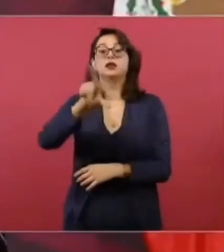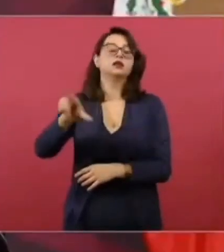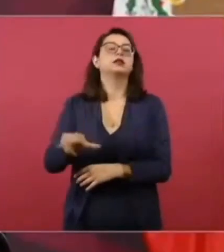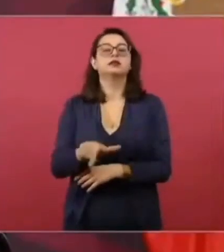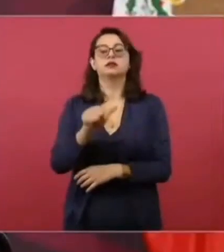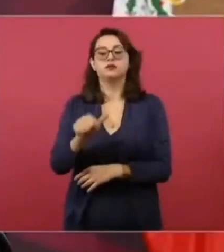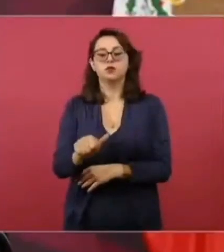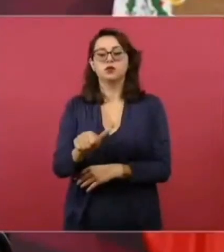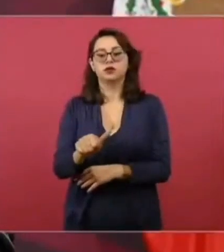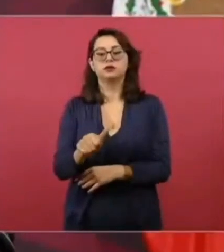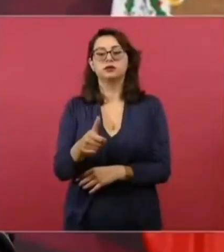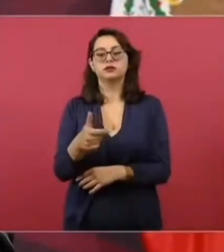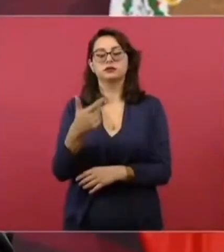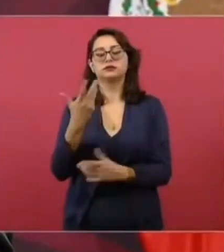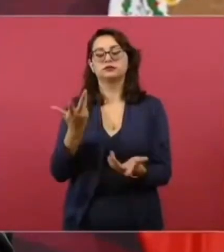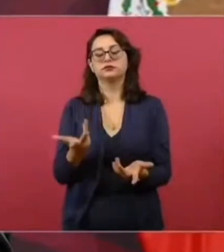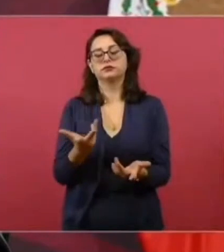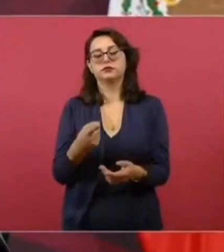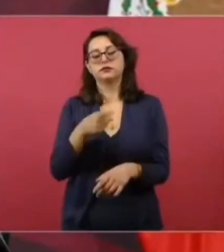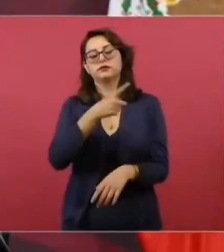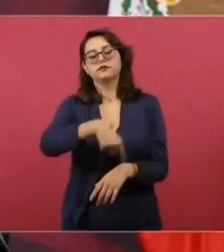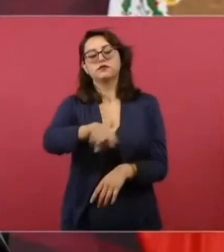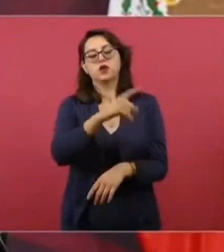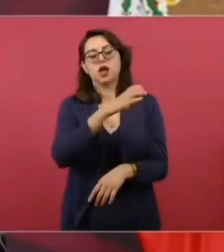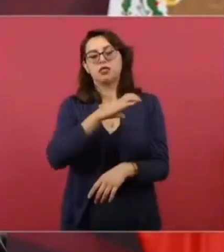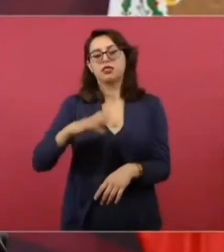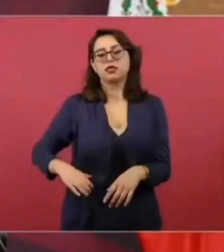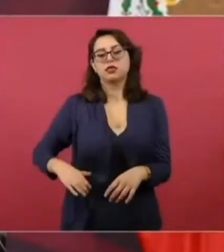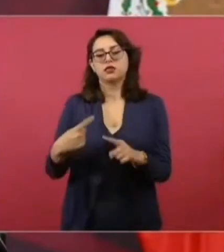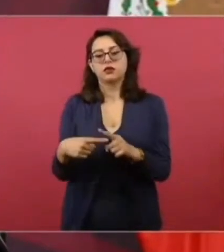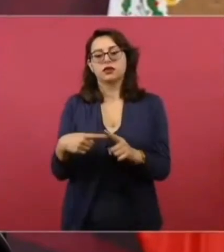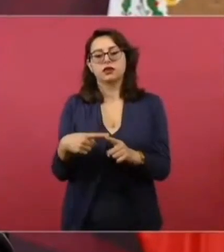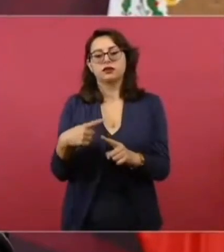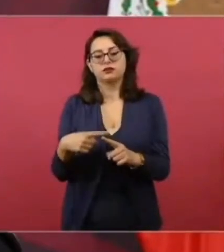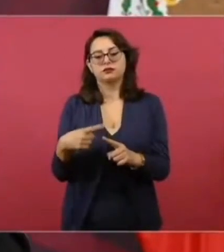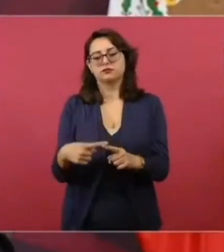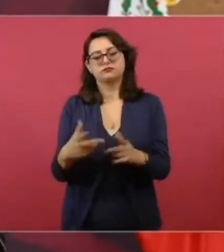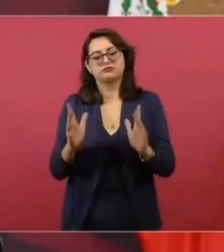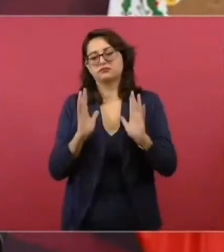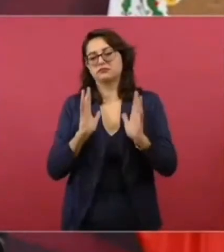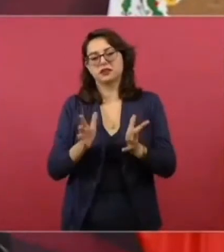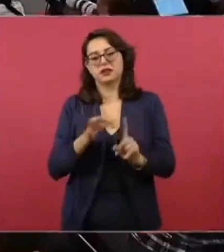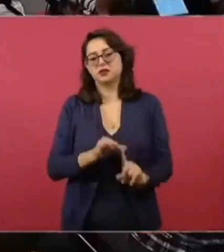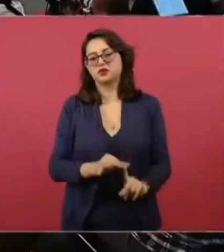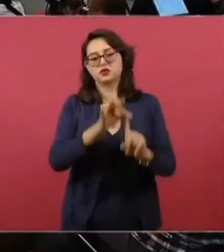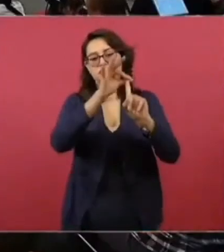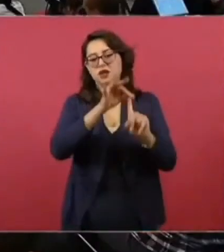es un dedazo, ya es un dedazo que